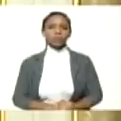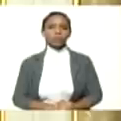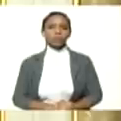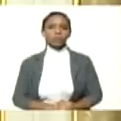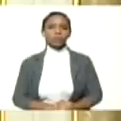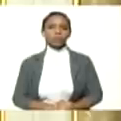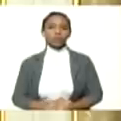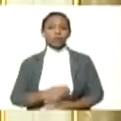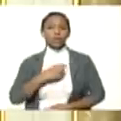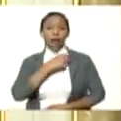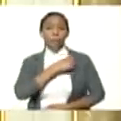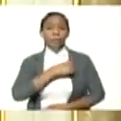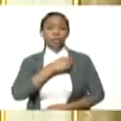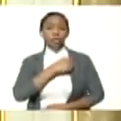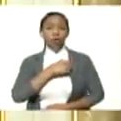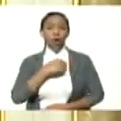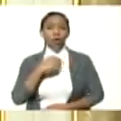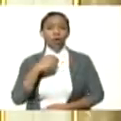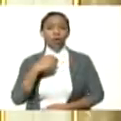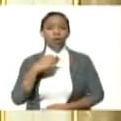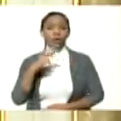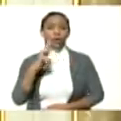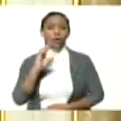Misión Robinson